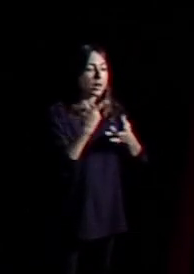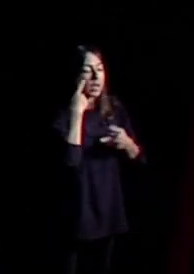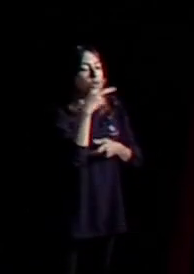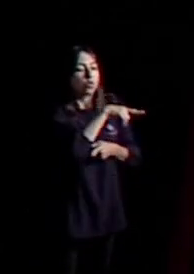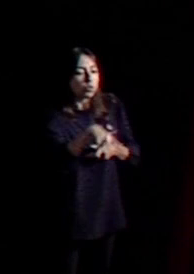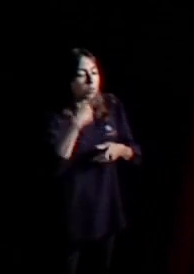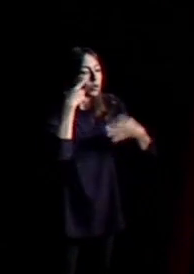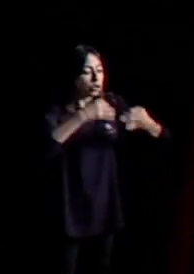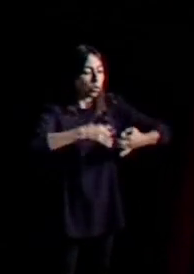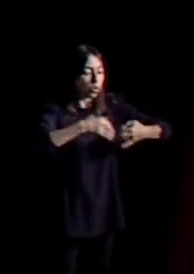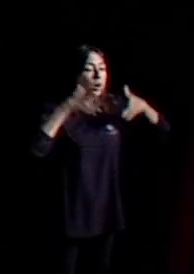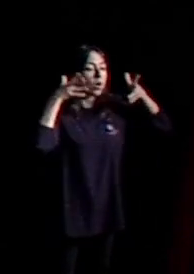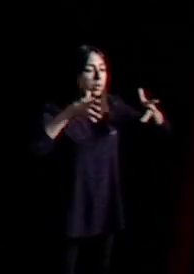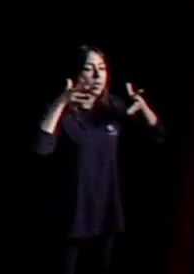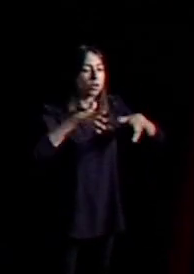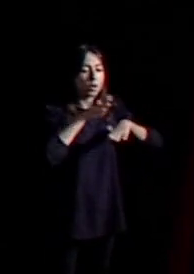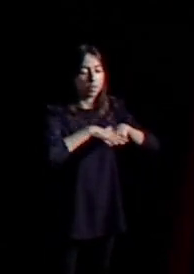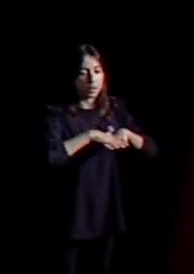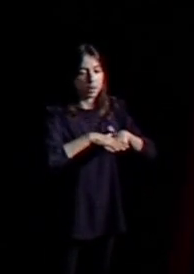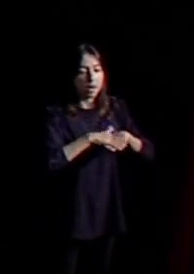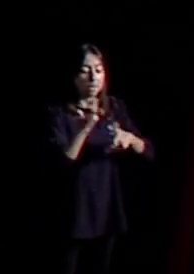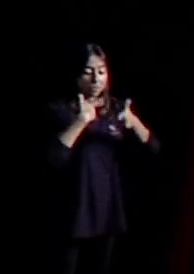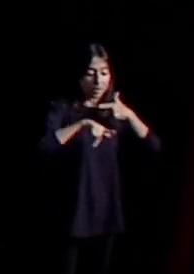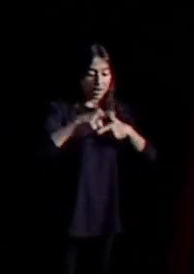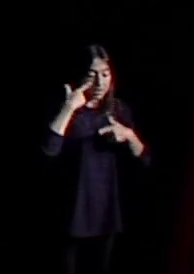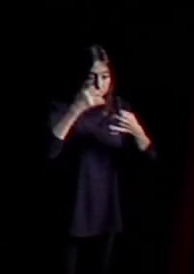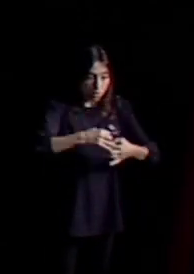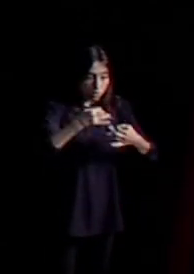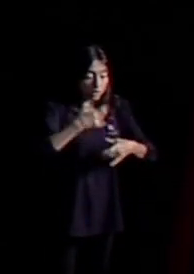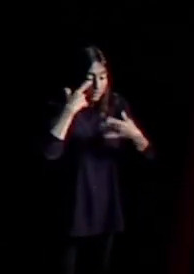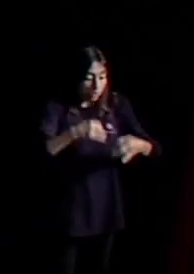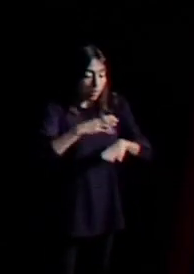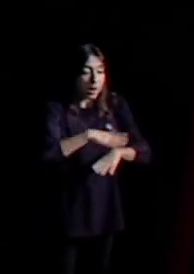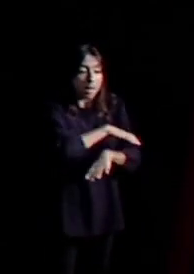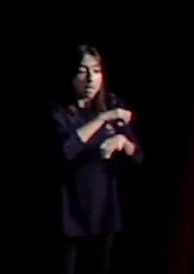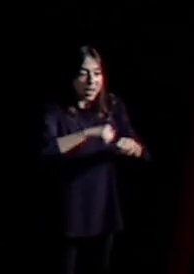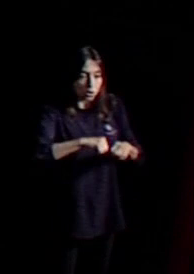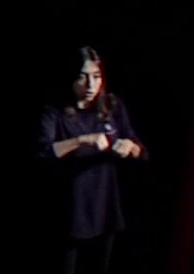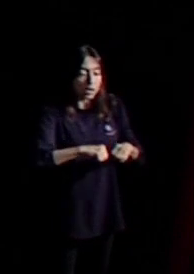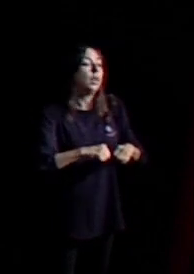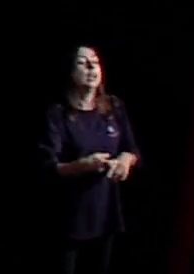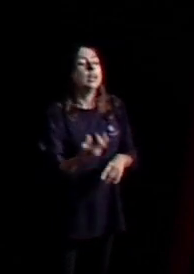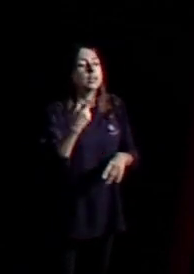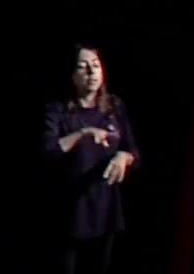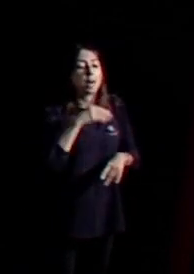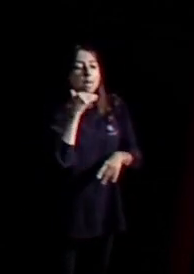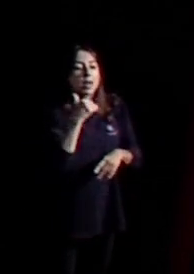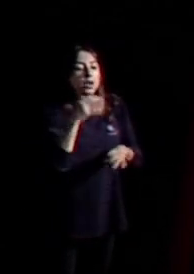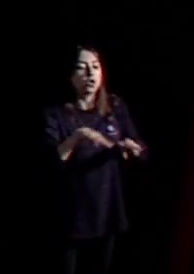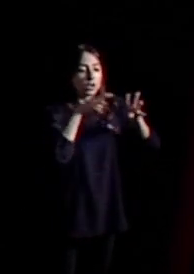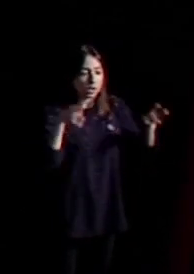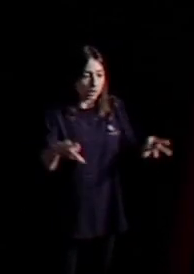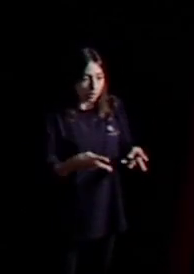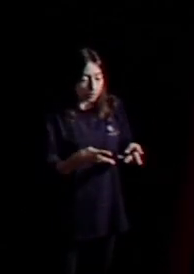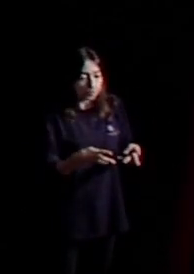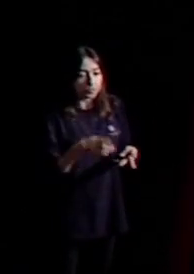seguro, recomendaciones para viajar de manera segura, seguridad para mayores, así como los peligros de Internet.